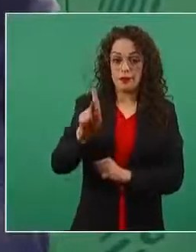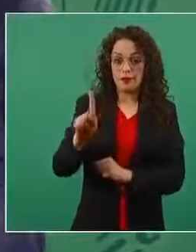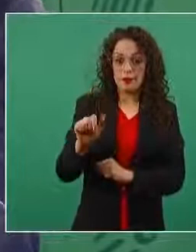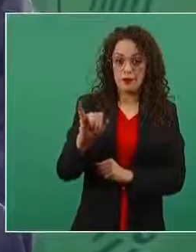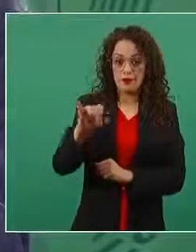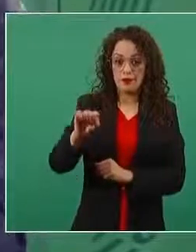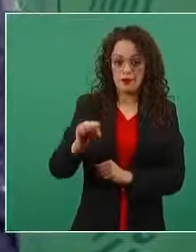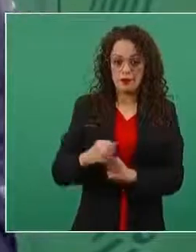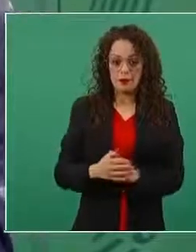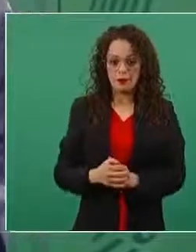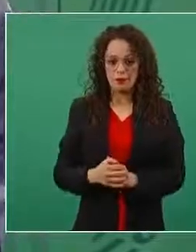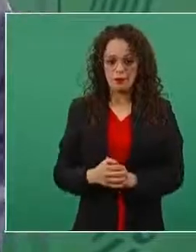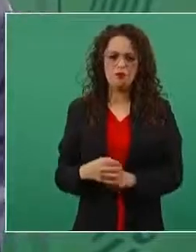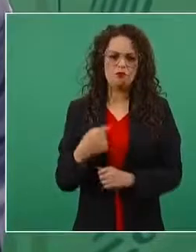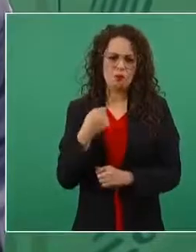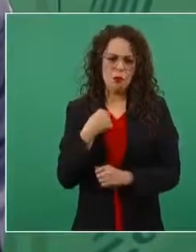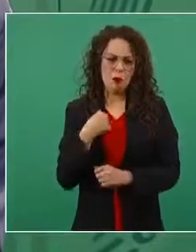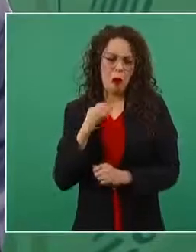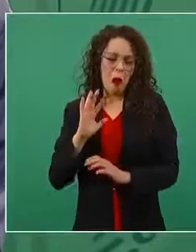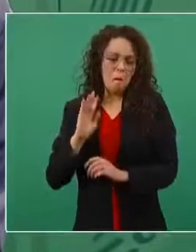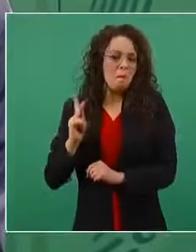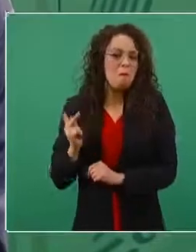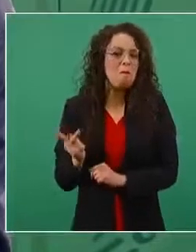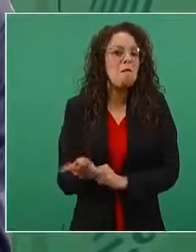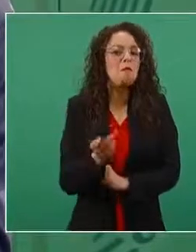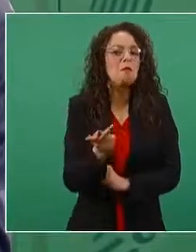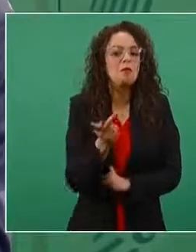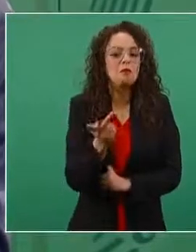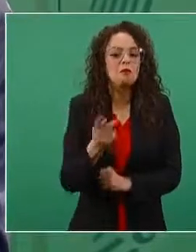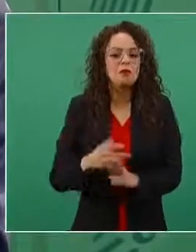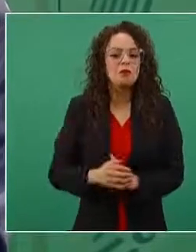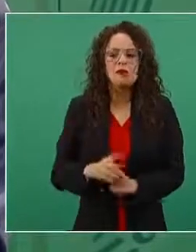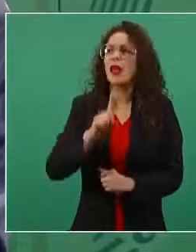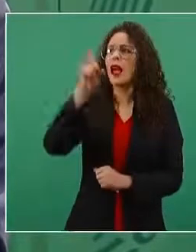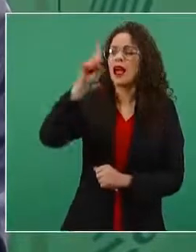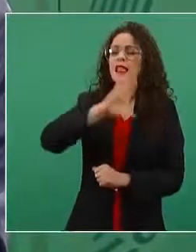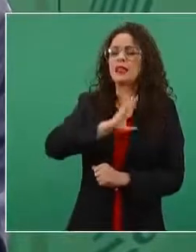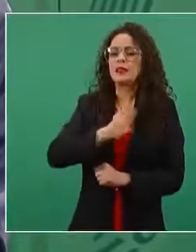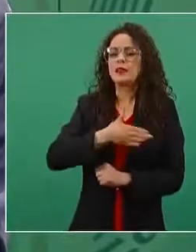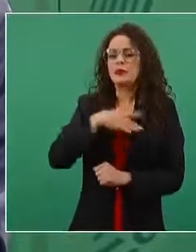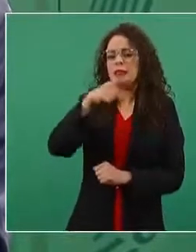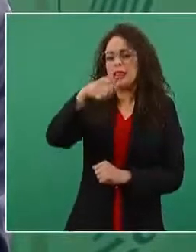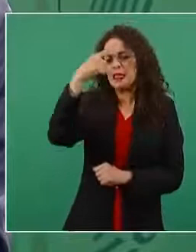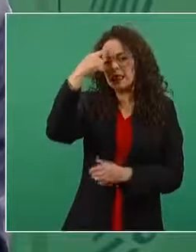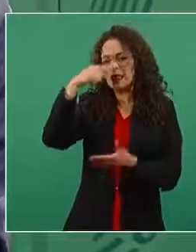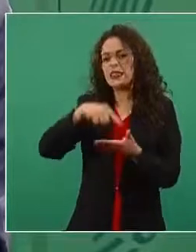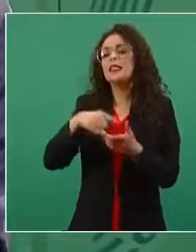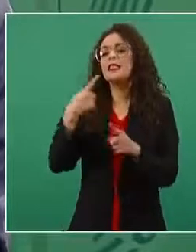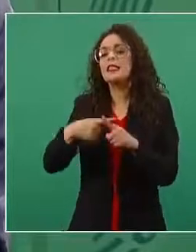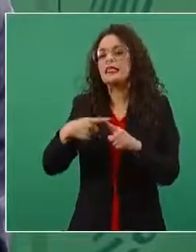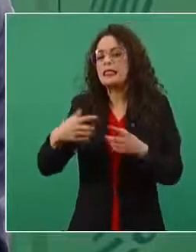y le pregunto que si qué iba a pasar en España, que si quién iba a ganar,